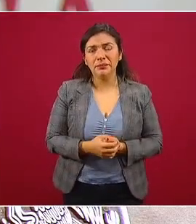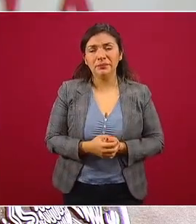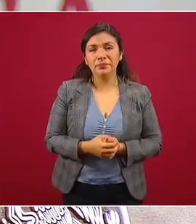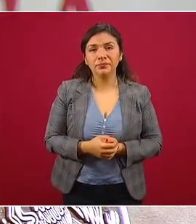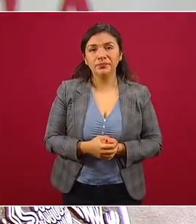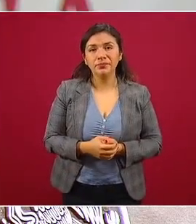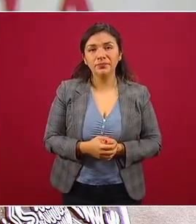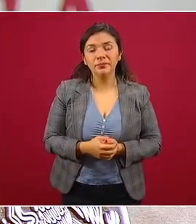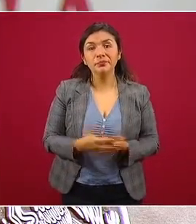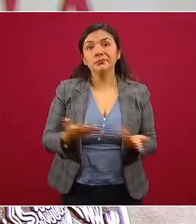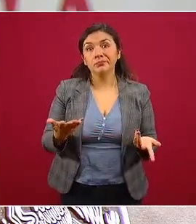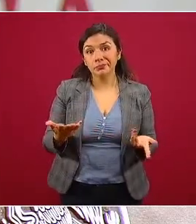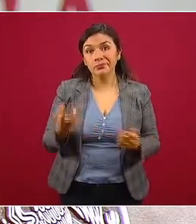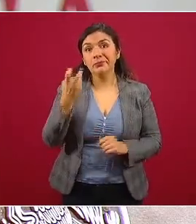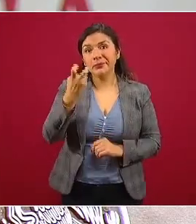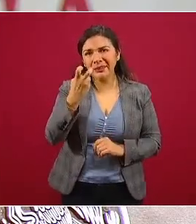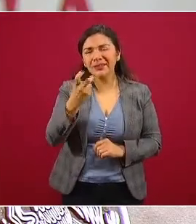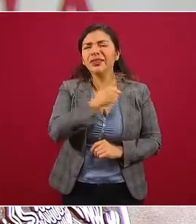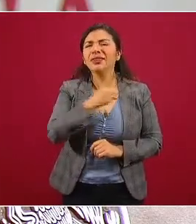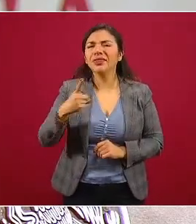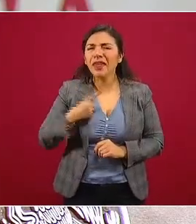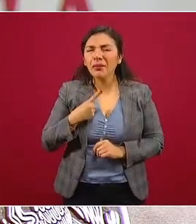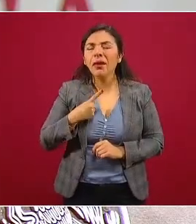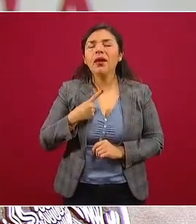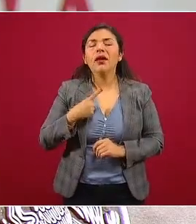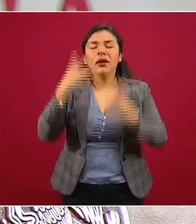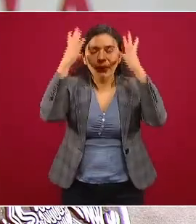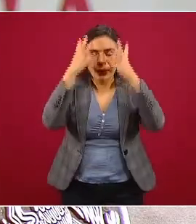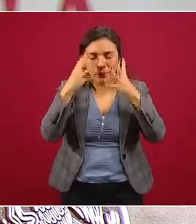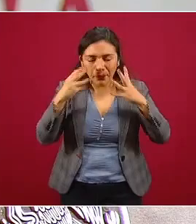Entonces, vamos a serenarnos